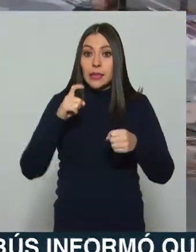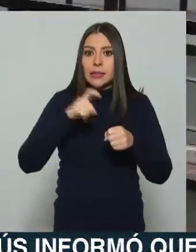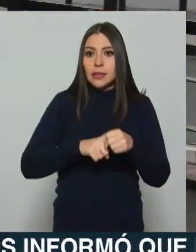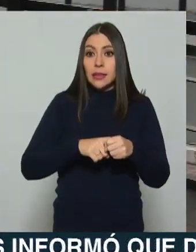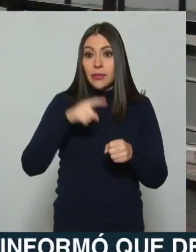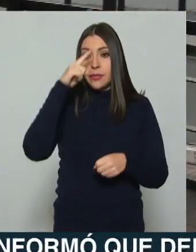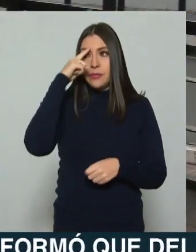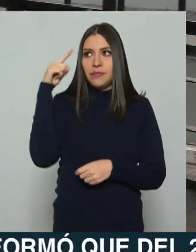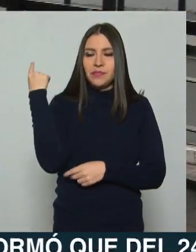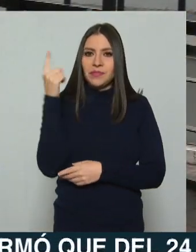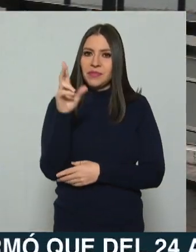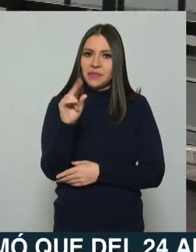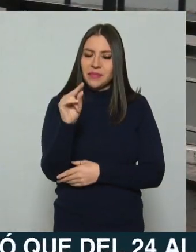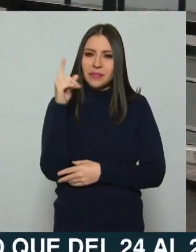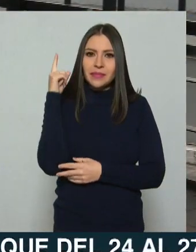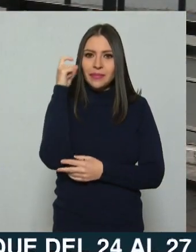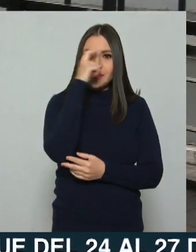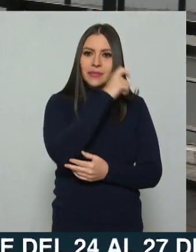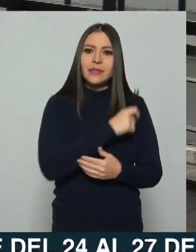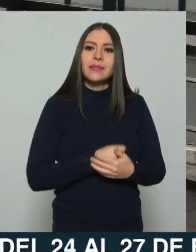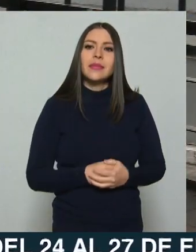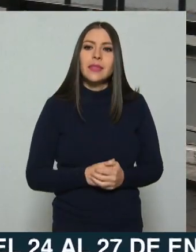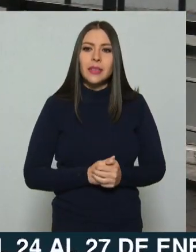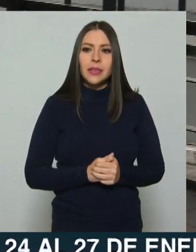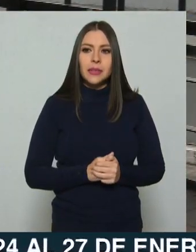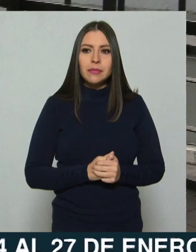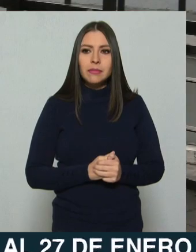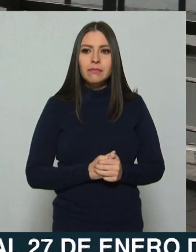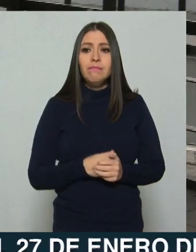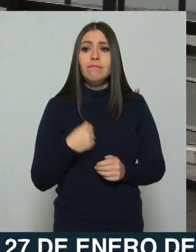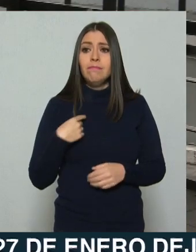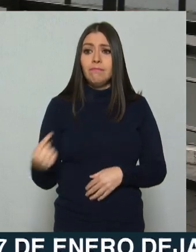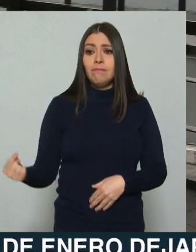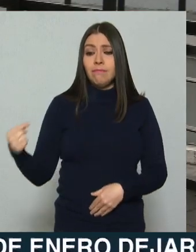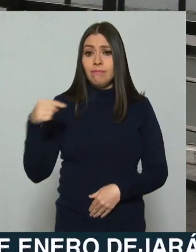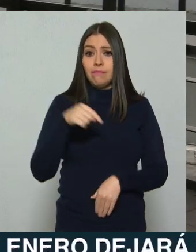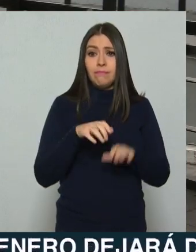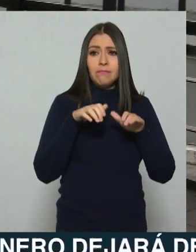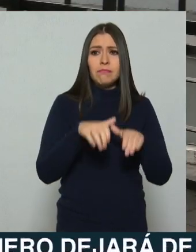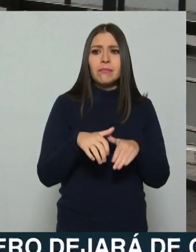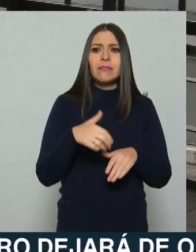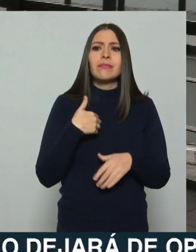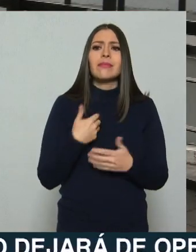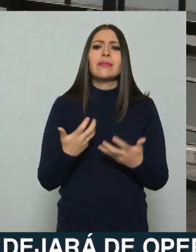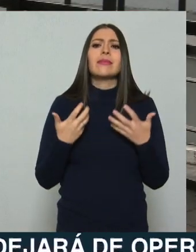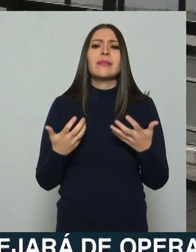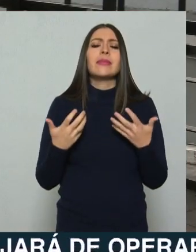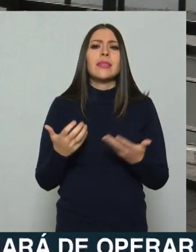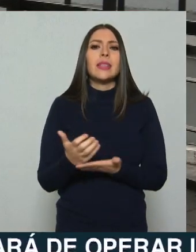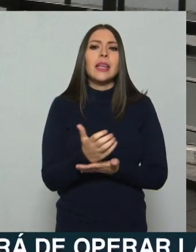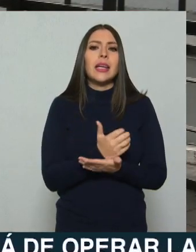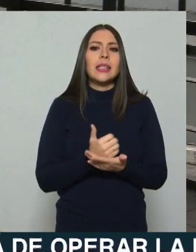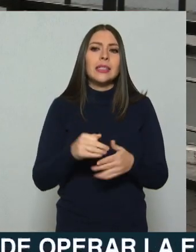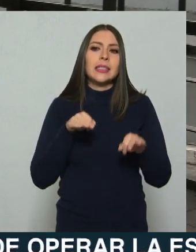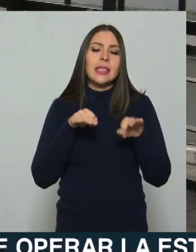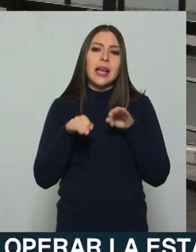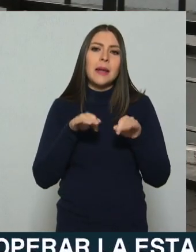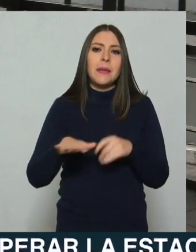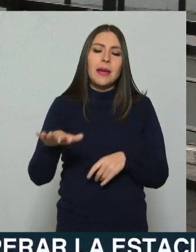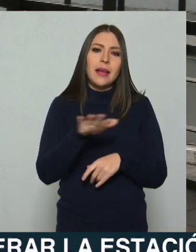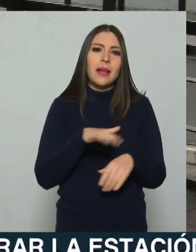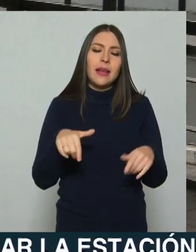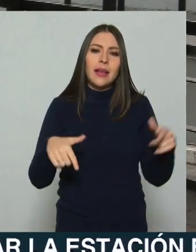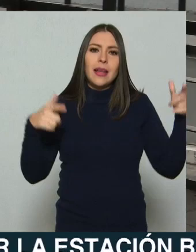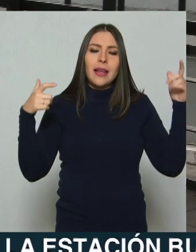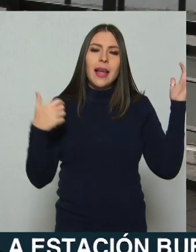Y realmente me vine a meter acá porque yo quería trabajar y quería pues trabajar acá en Garibaldi, y realmente